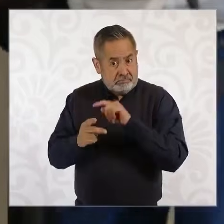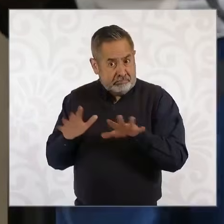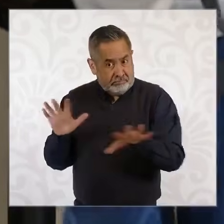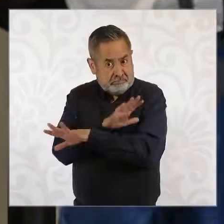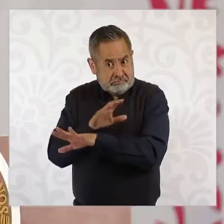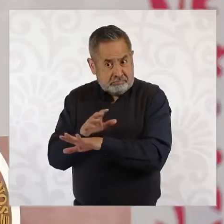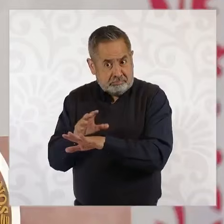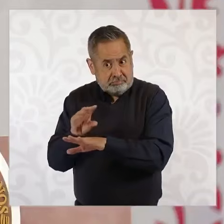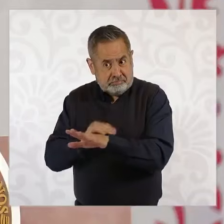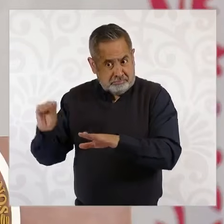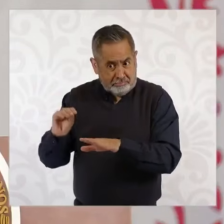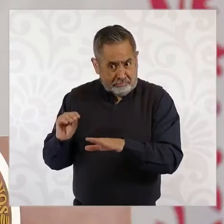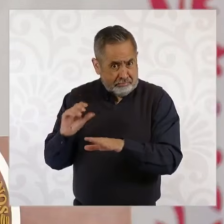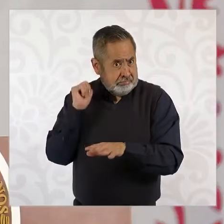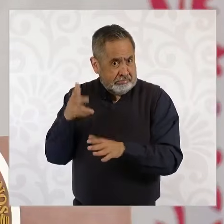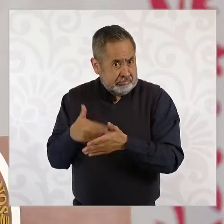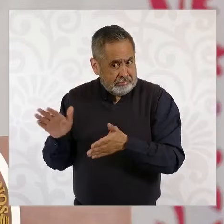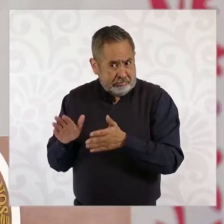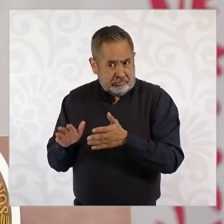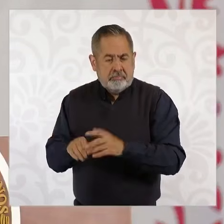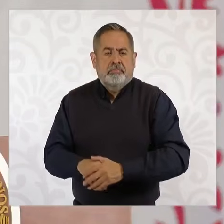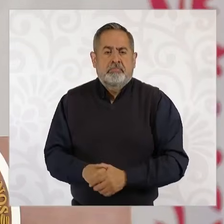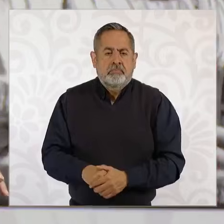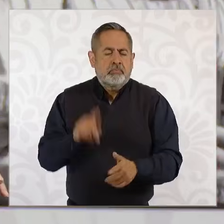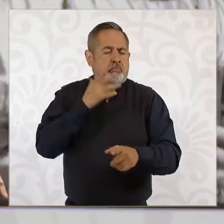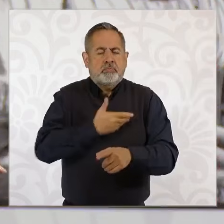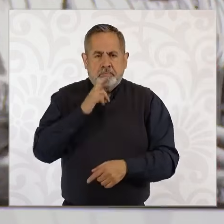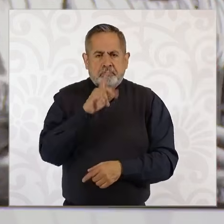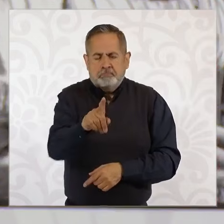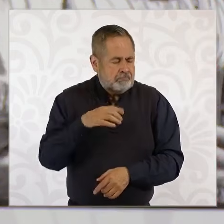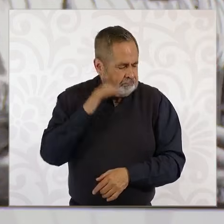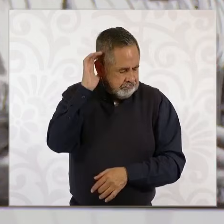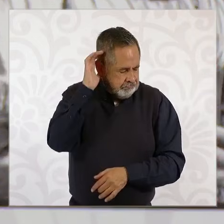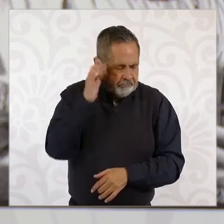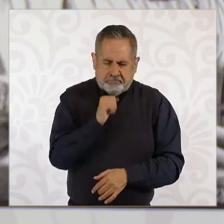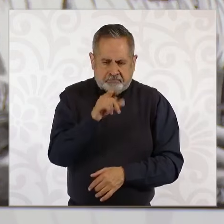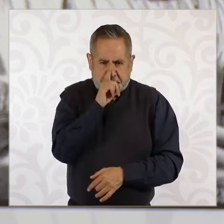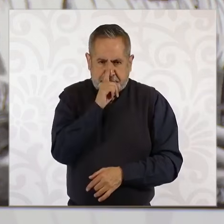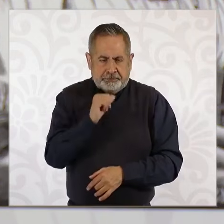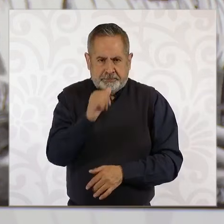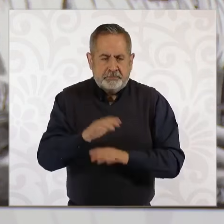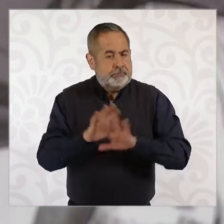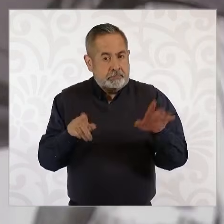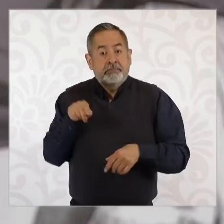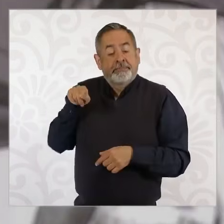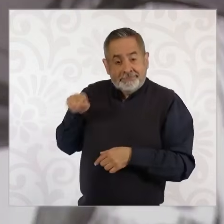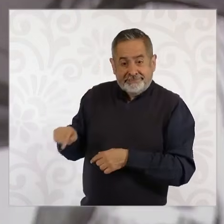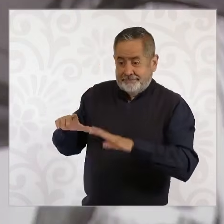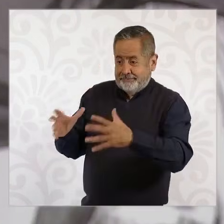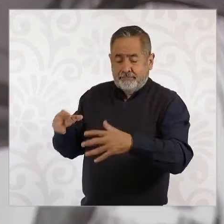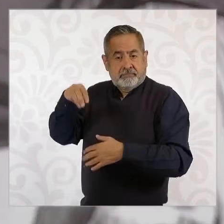respecto? No tengo conocimiento. Morena decidió que